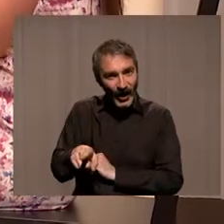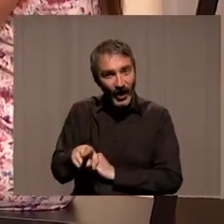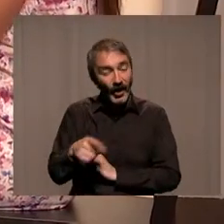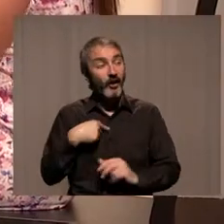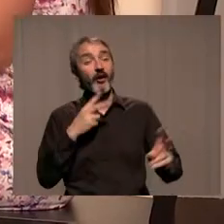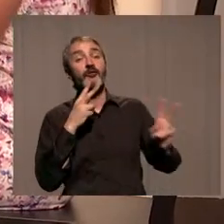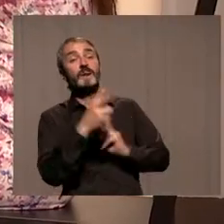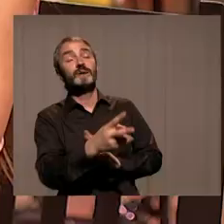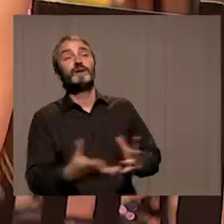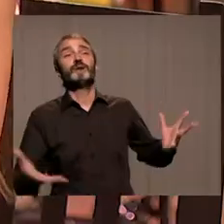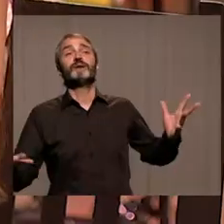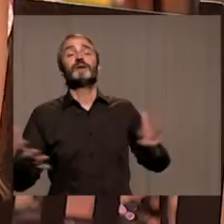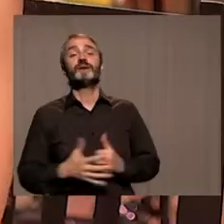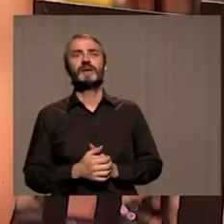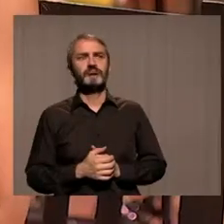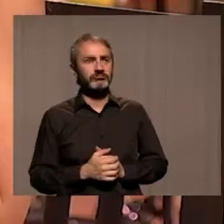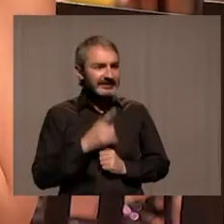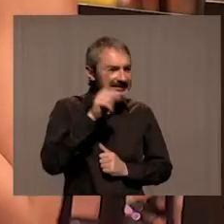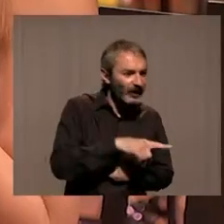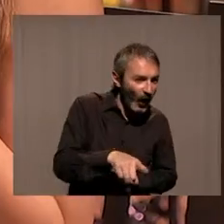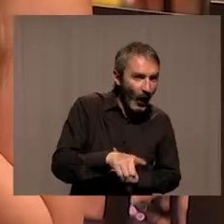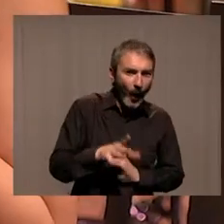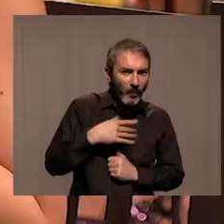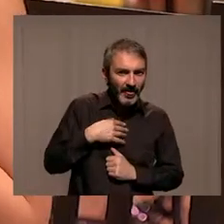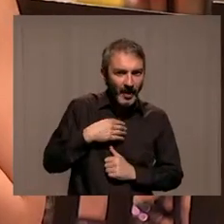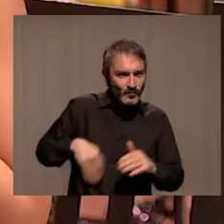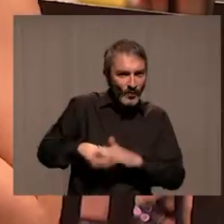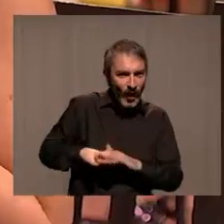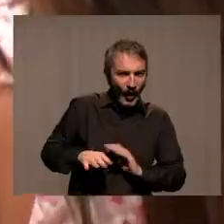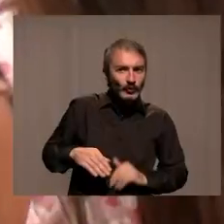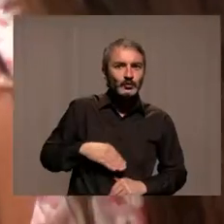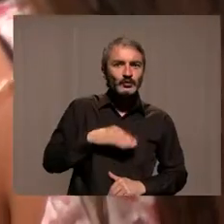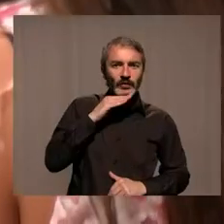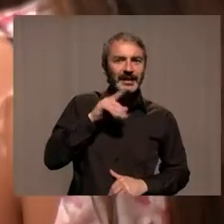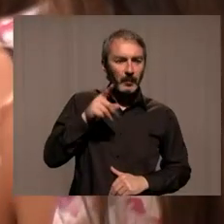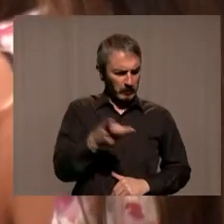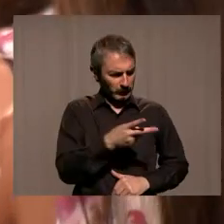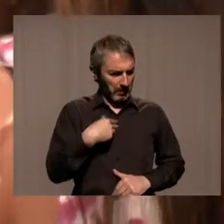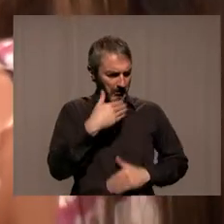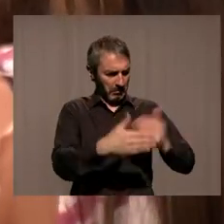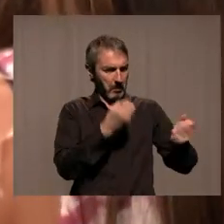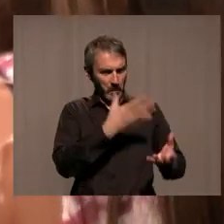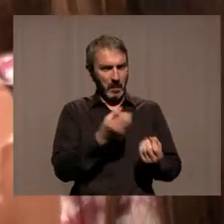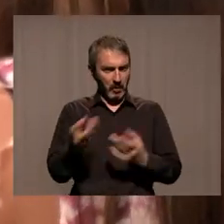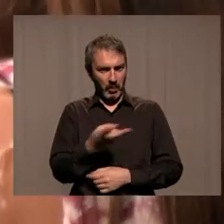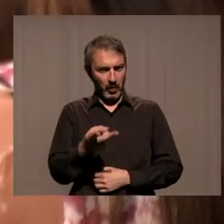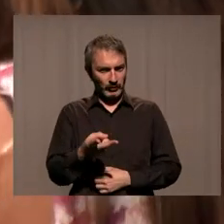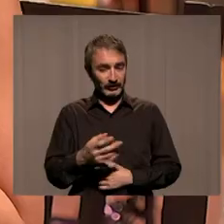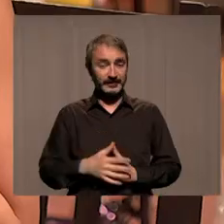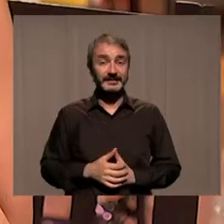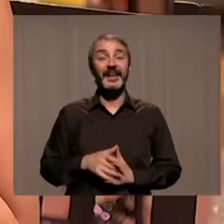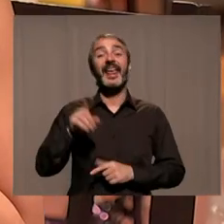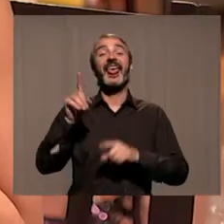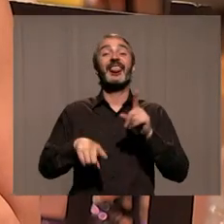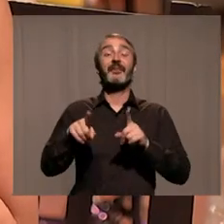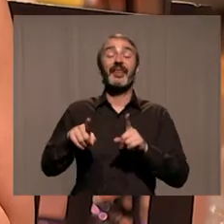Bueno, ¿no? Puede ser que no. A vosotras les ha ido muy bien, ¿no? Pero... Sí, depende de lo que